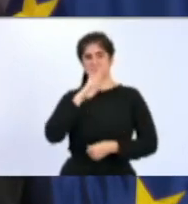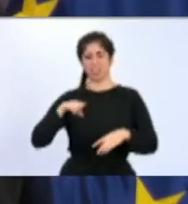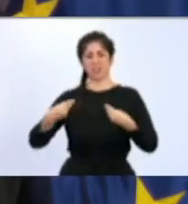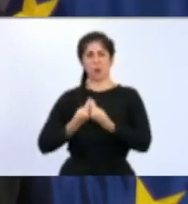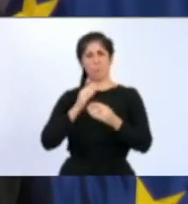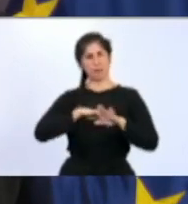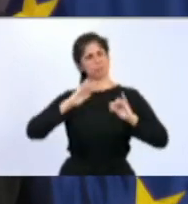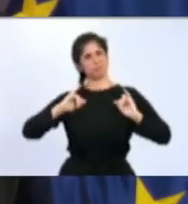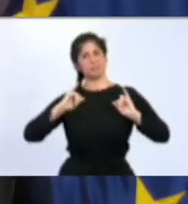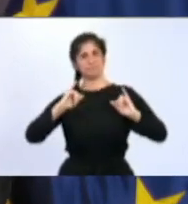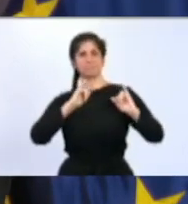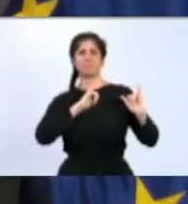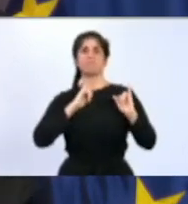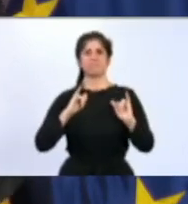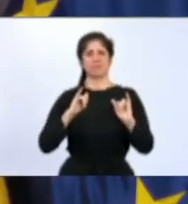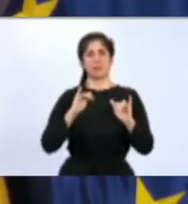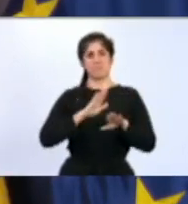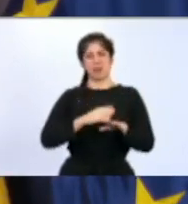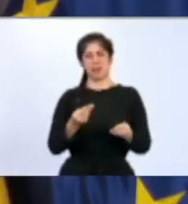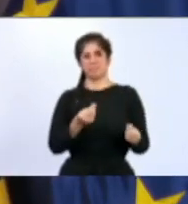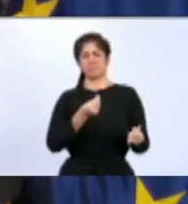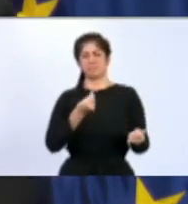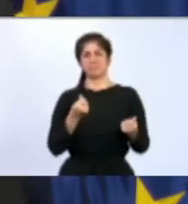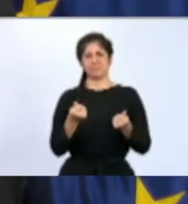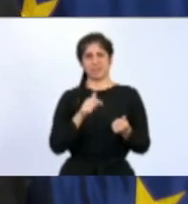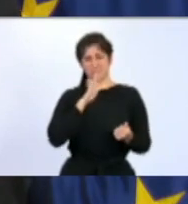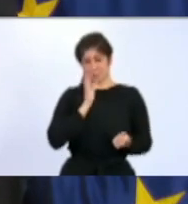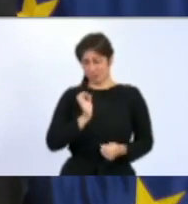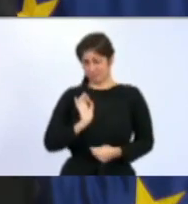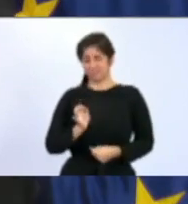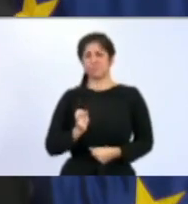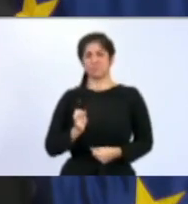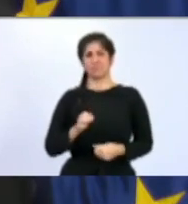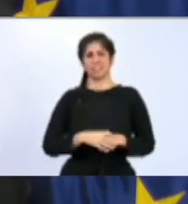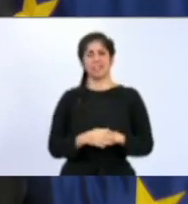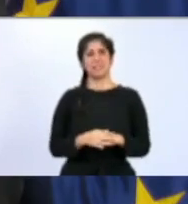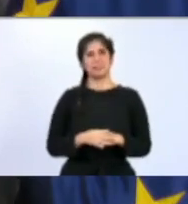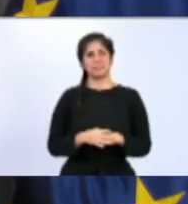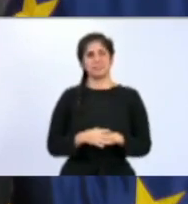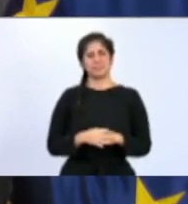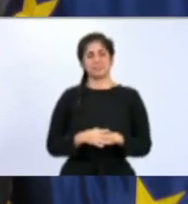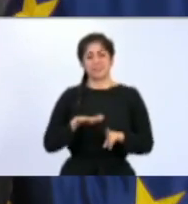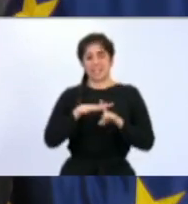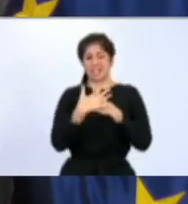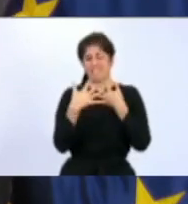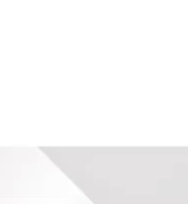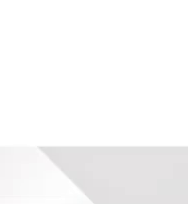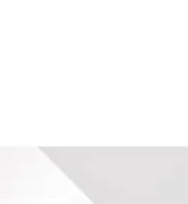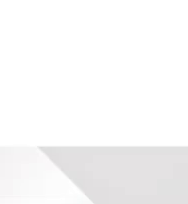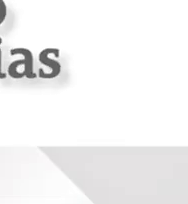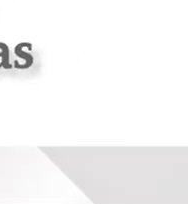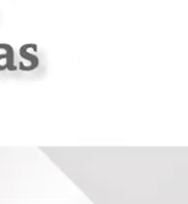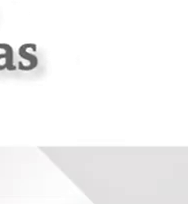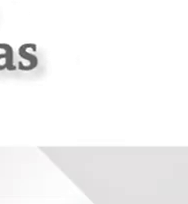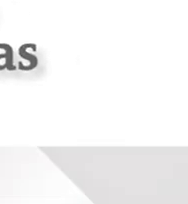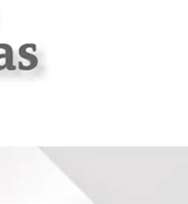y poder sentir, porque así es, que en esta ocasión la afirmación de que estamos ya al final del túnel es real. Hace